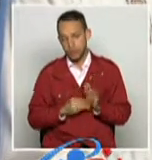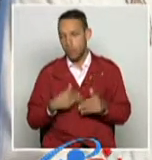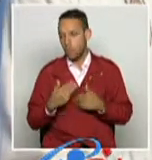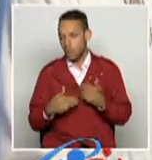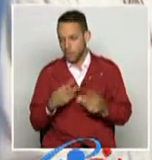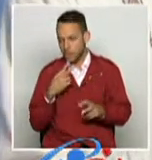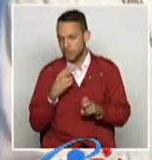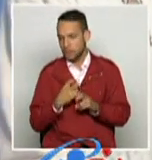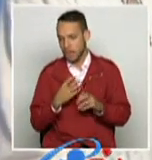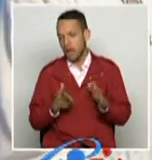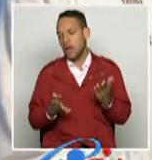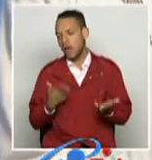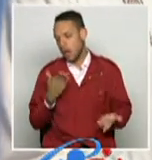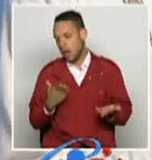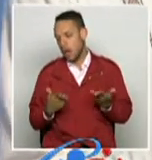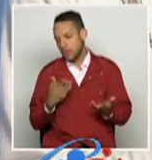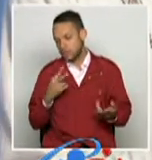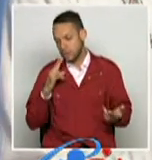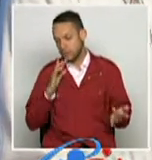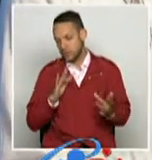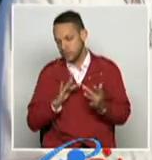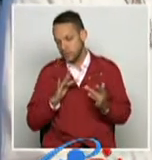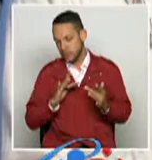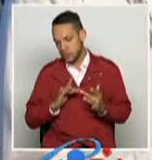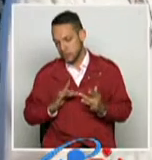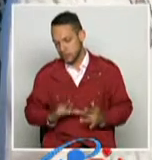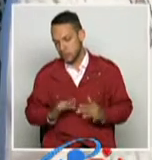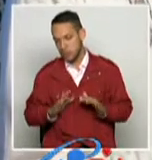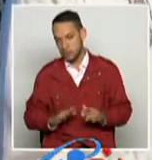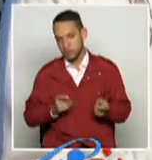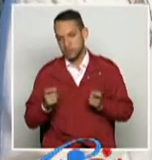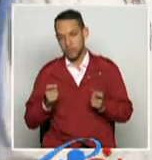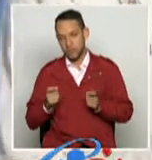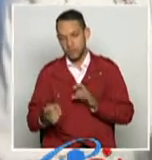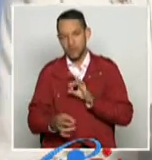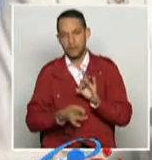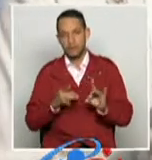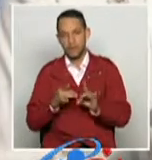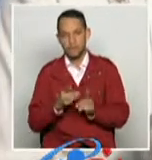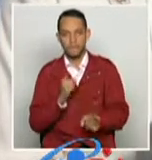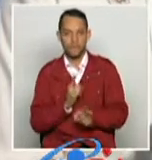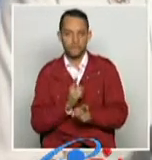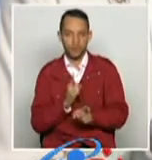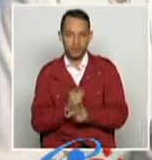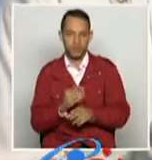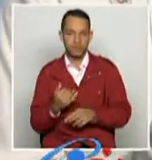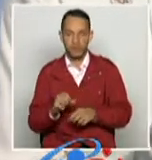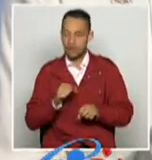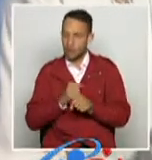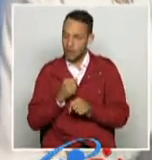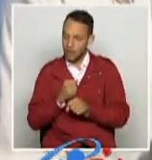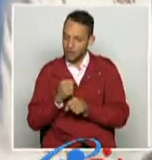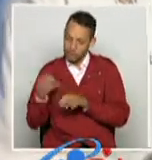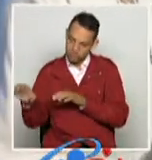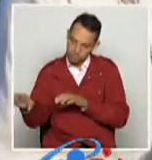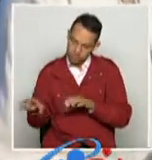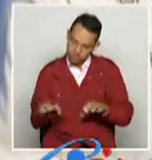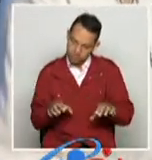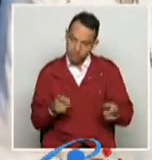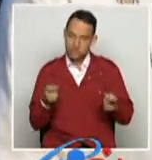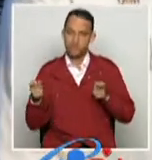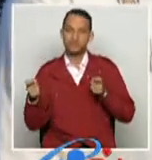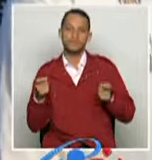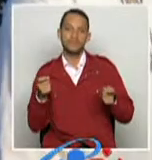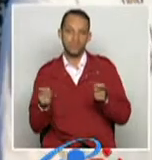una lesión acromioclavicular en recuperación, cuando hay un problema de manguito rotador que también estamos trabajando de esta manera, requiere de más